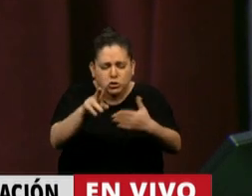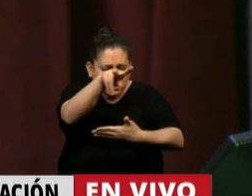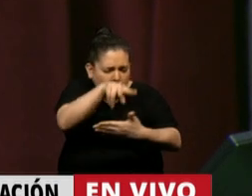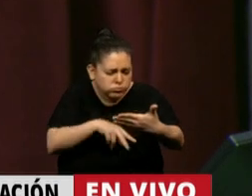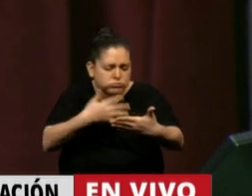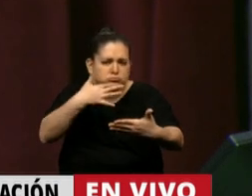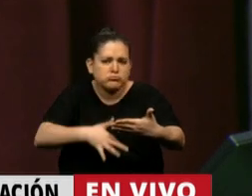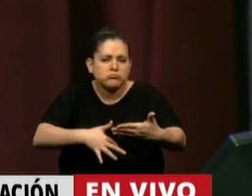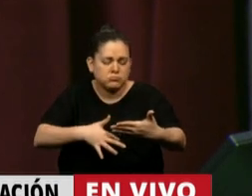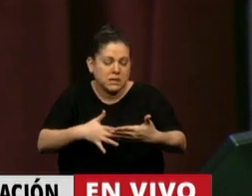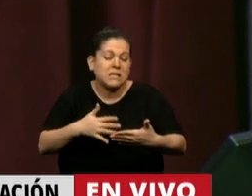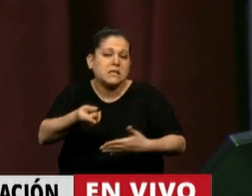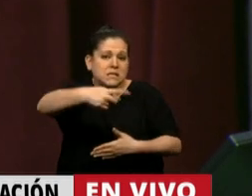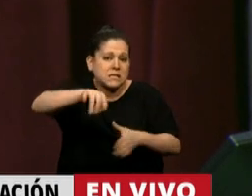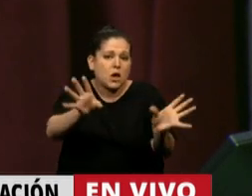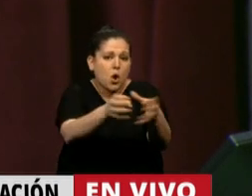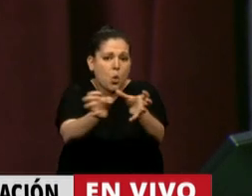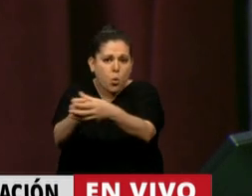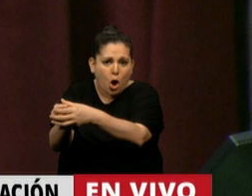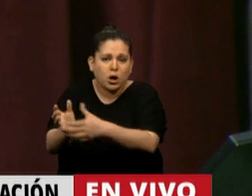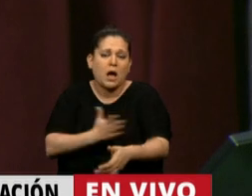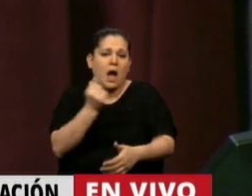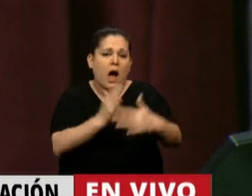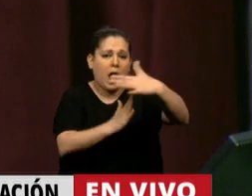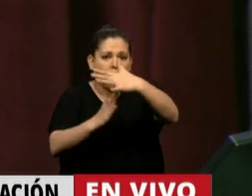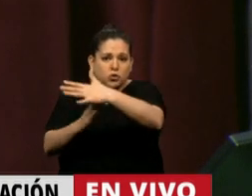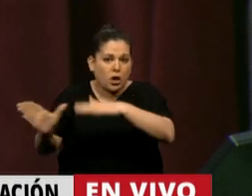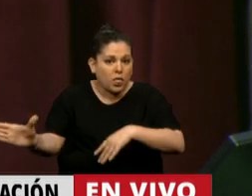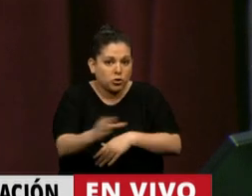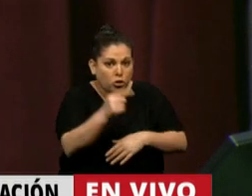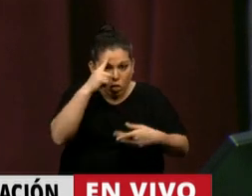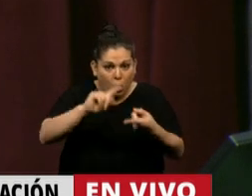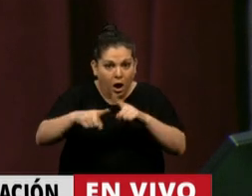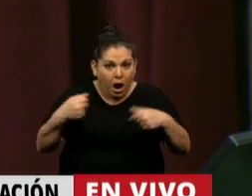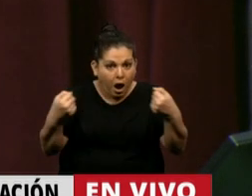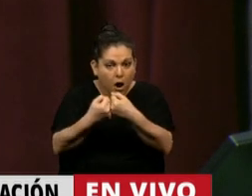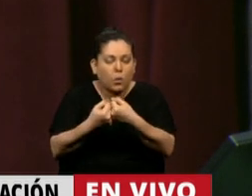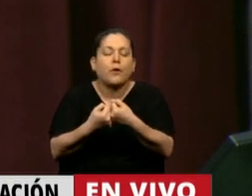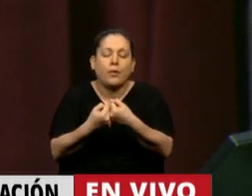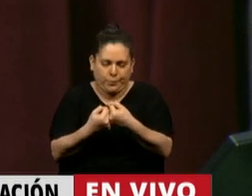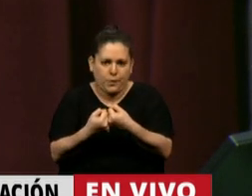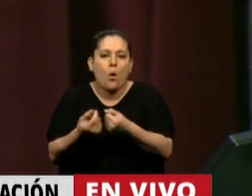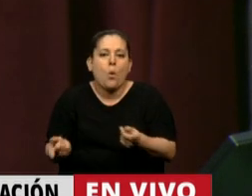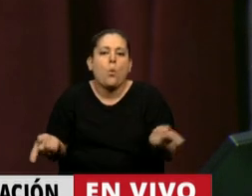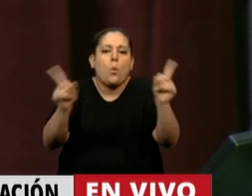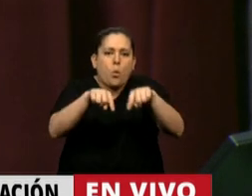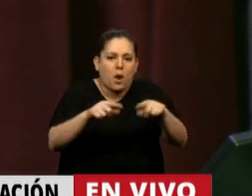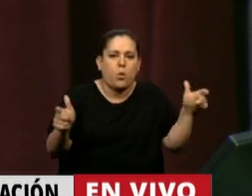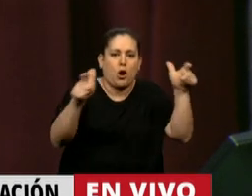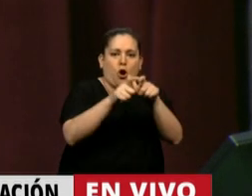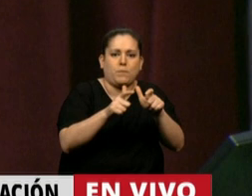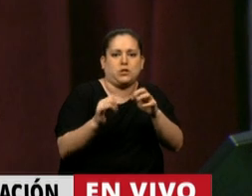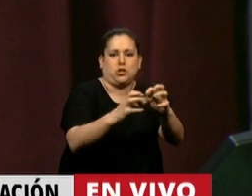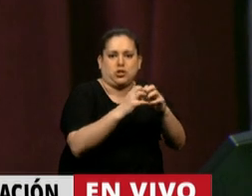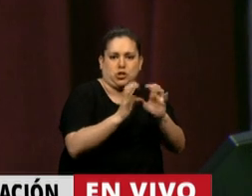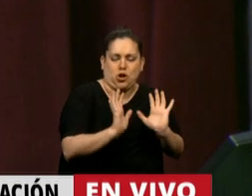correspondiente si los bloques y las autoridades de los bloques están de acuerdo invito a que volvamos el proyecto a comisión y